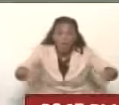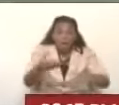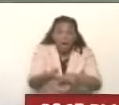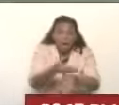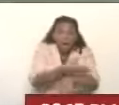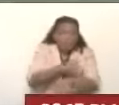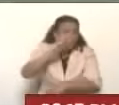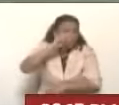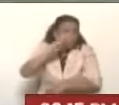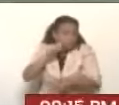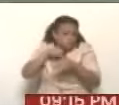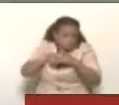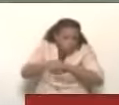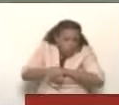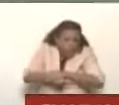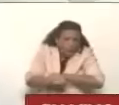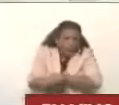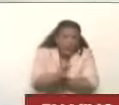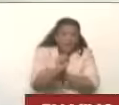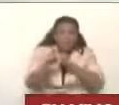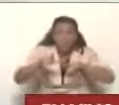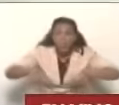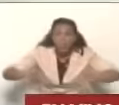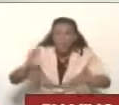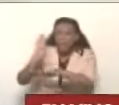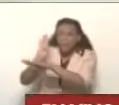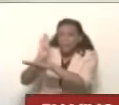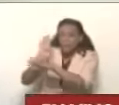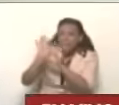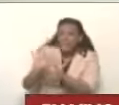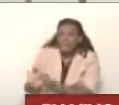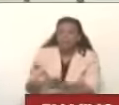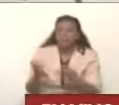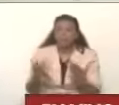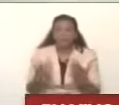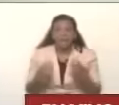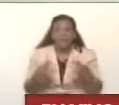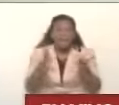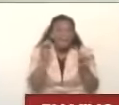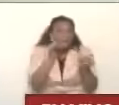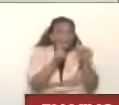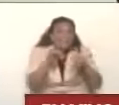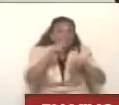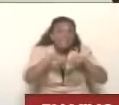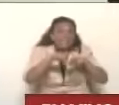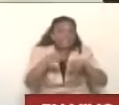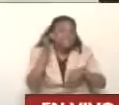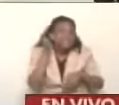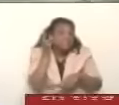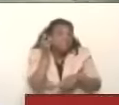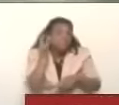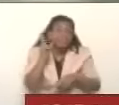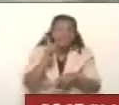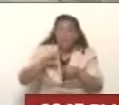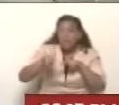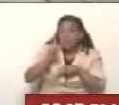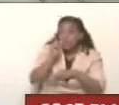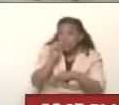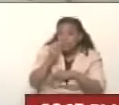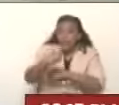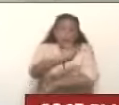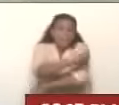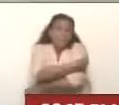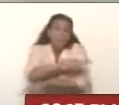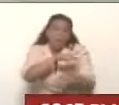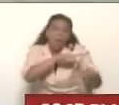preparto, parto, nuestro triaje, nuestros equipos médicos, es que nuestras niñas, una vez nacidas, y nuestros niños van a salir vacunados